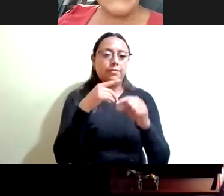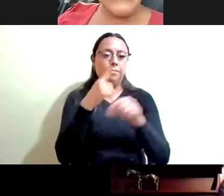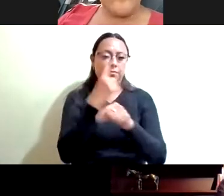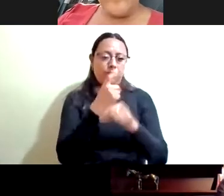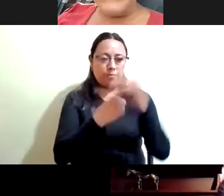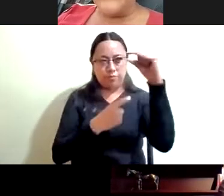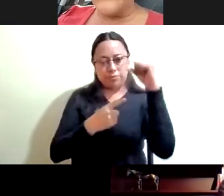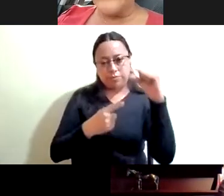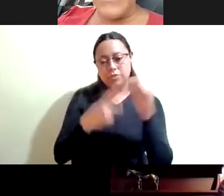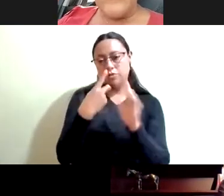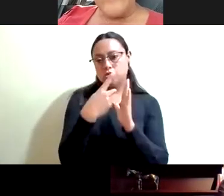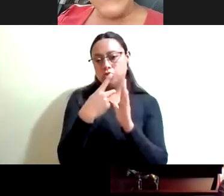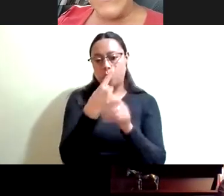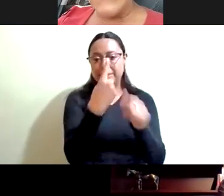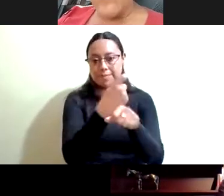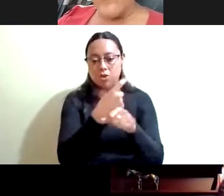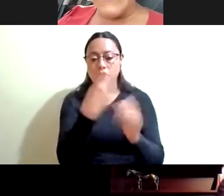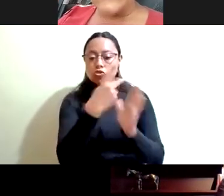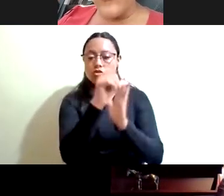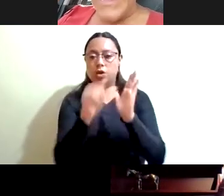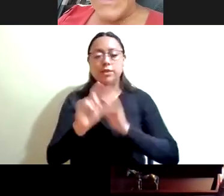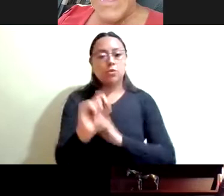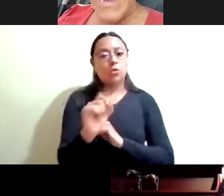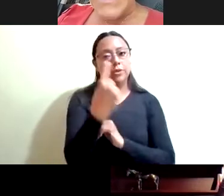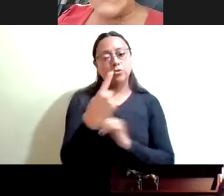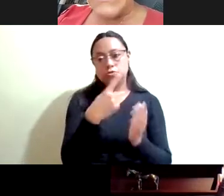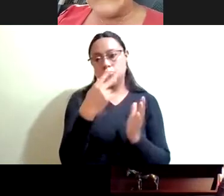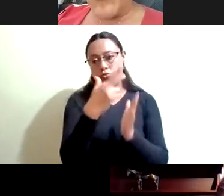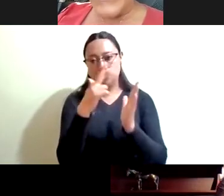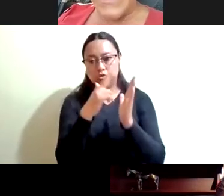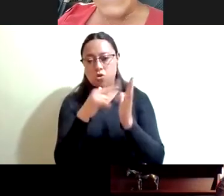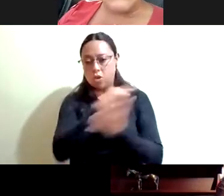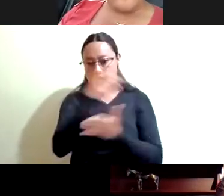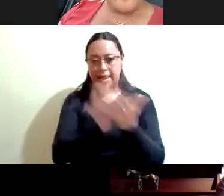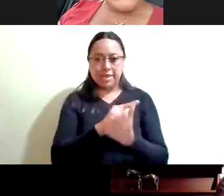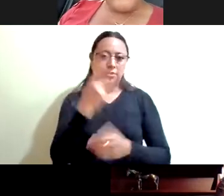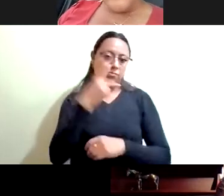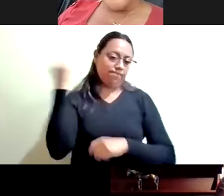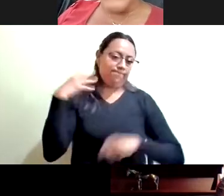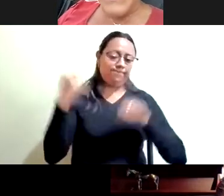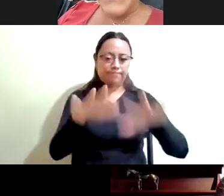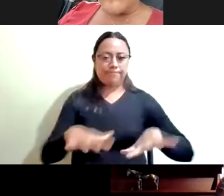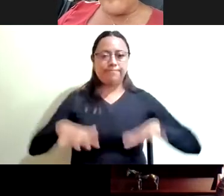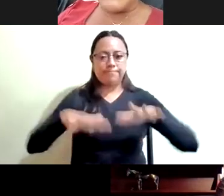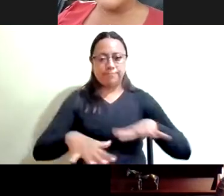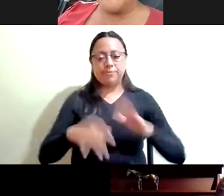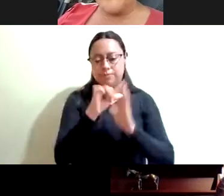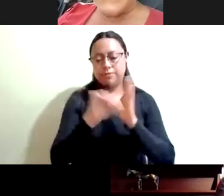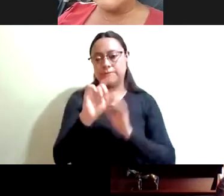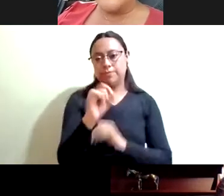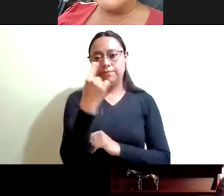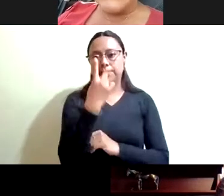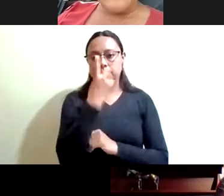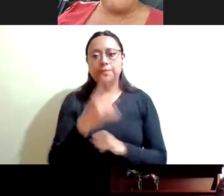del artículo 21 de la Ley Orgánica del Congreso, que a la letra dispone, artículo 21, el Congreso